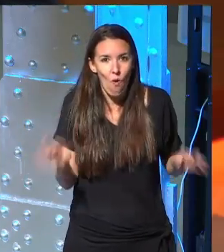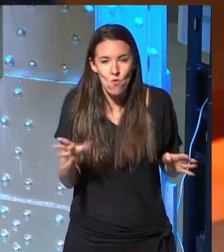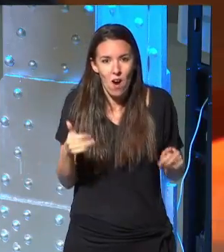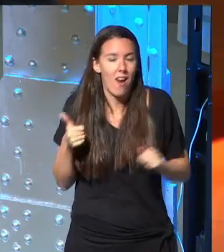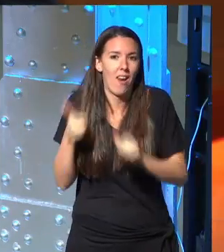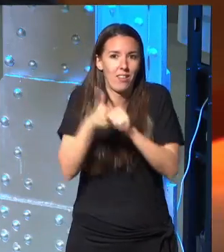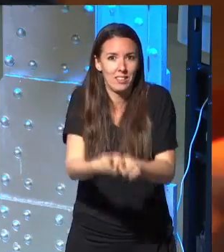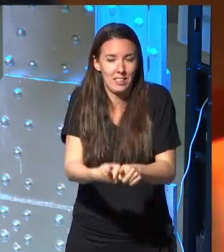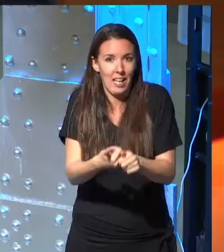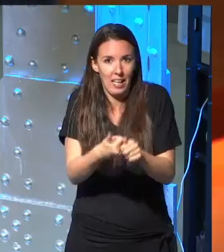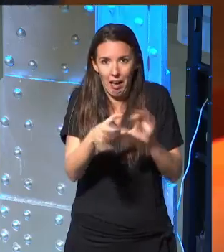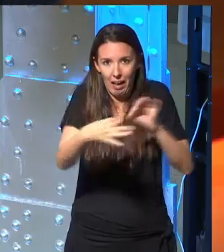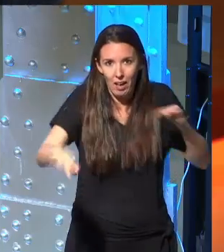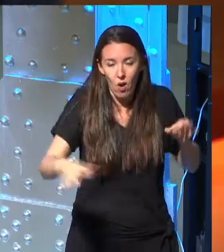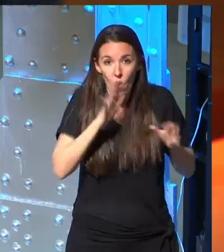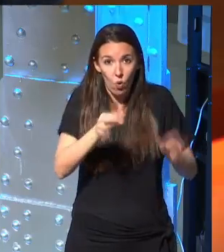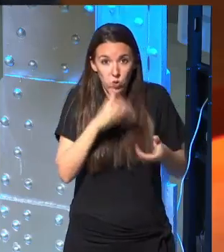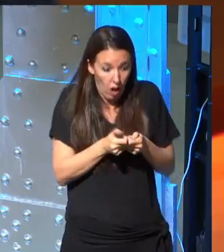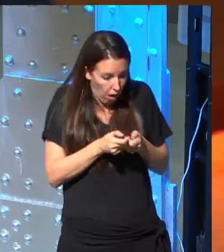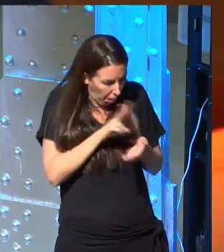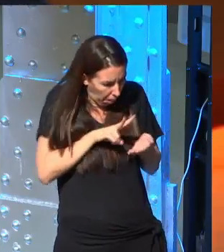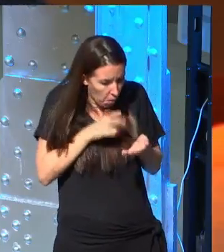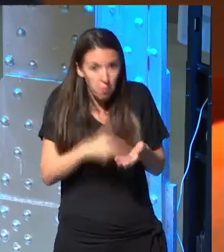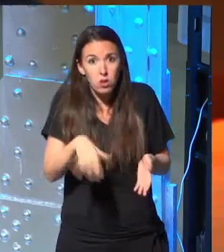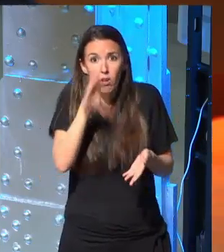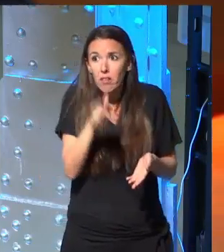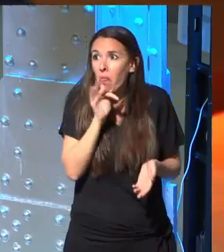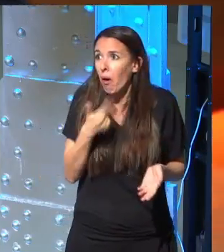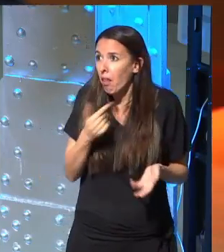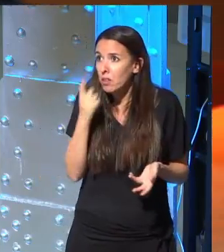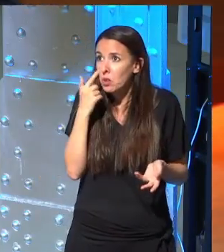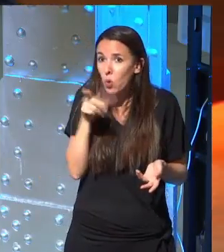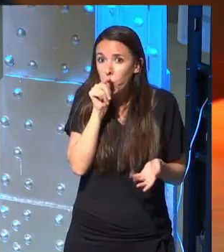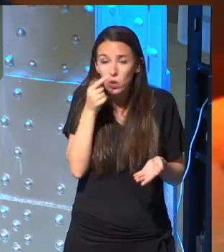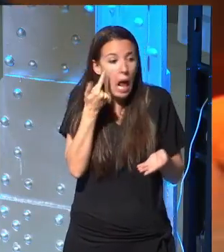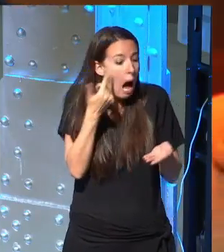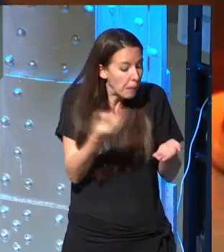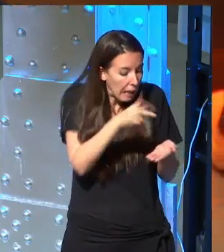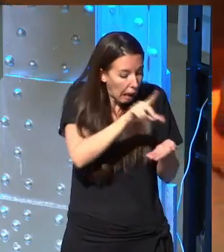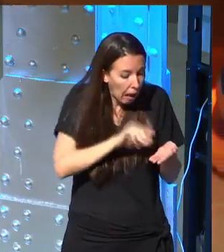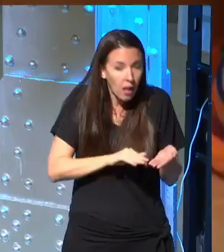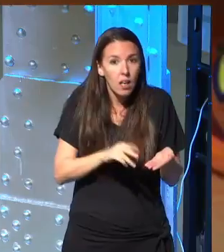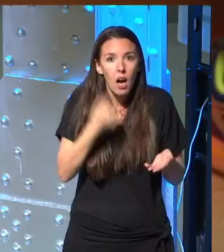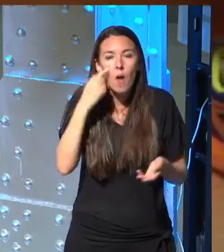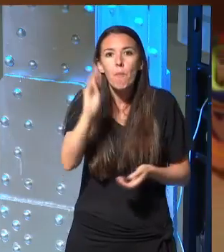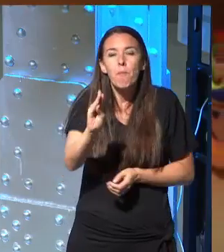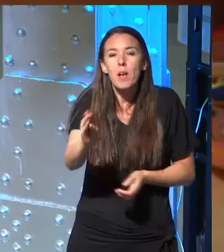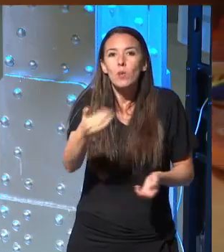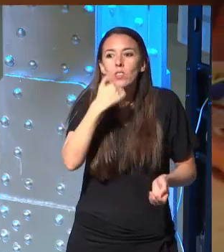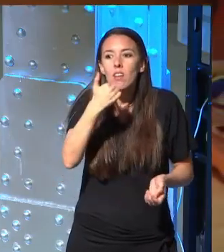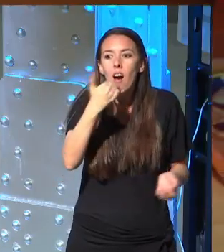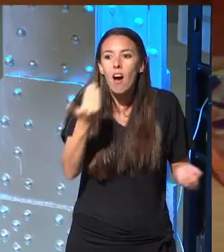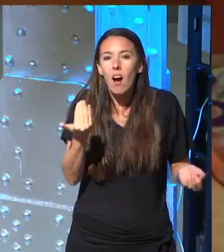quiero seguir el hilo, de hecho estaba leyéndolo porque yo es que no me estoy enterando de nada y entonces me he puesto a leérmelo y mi pregunta era si tiene